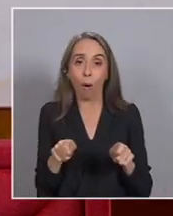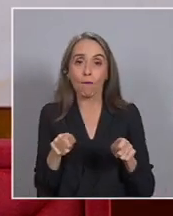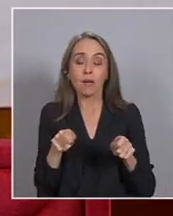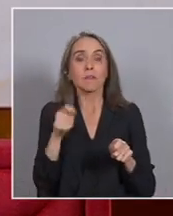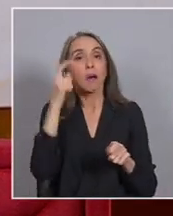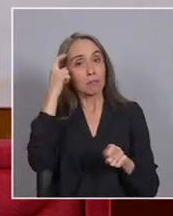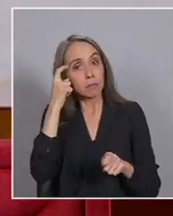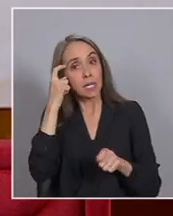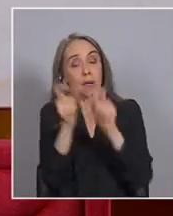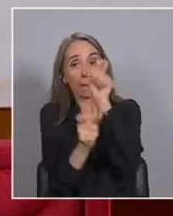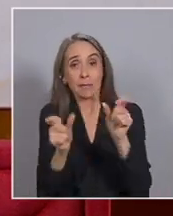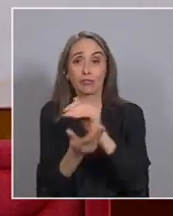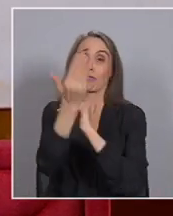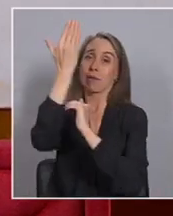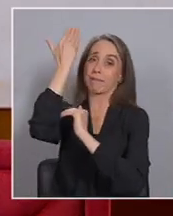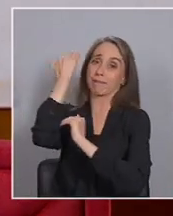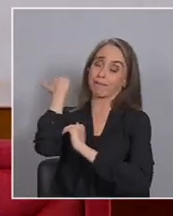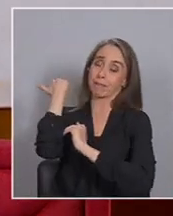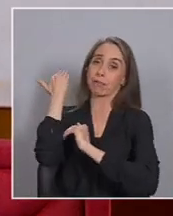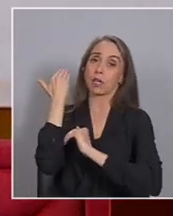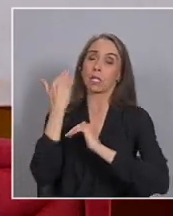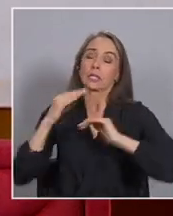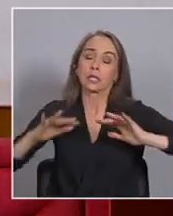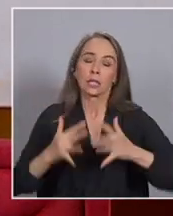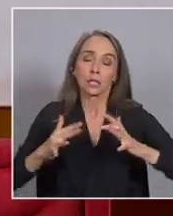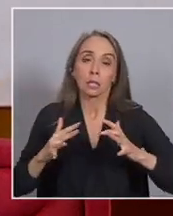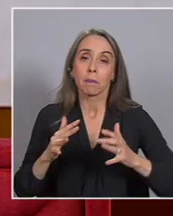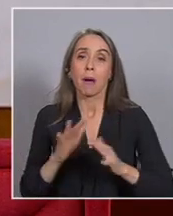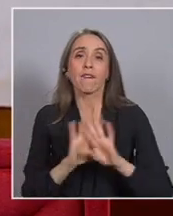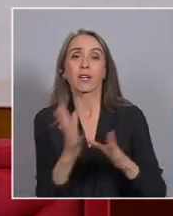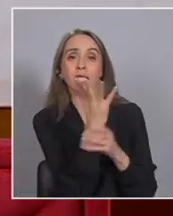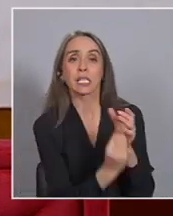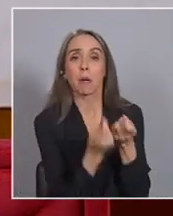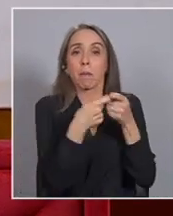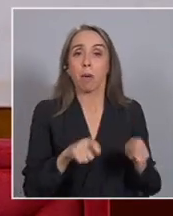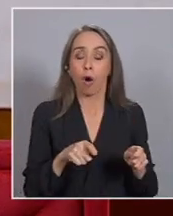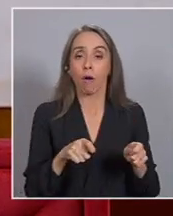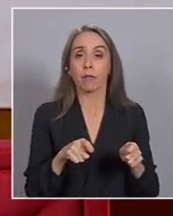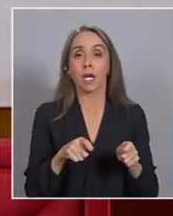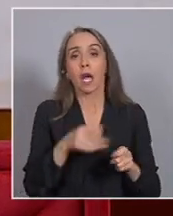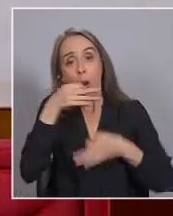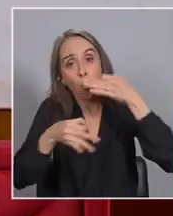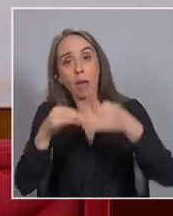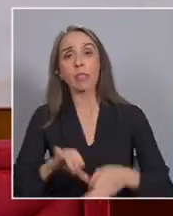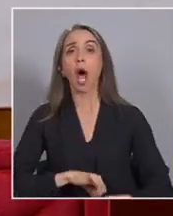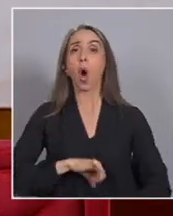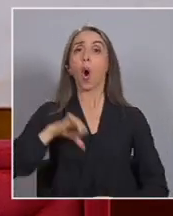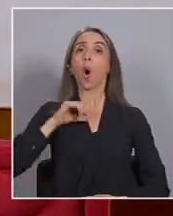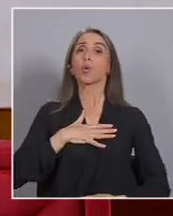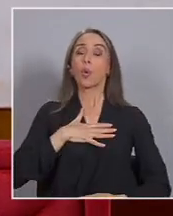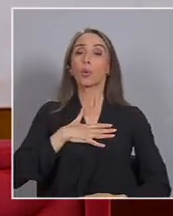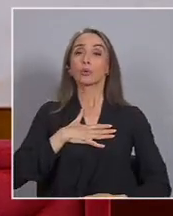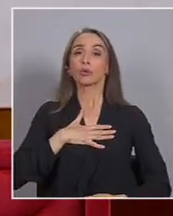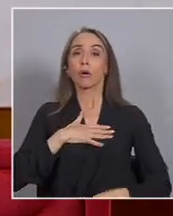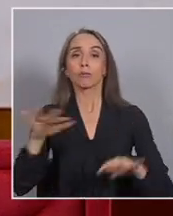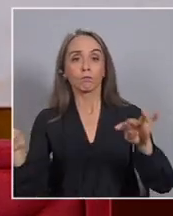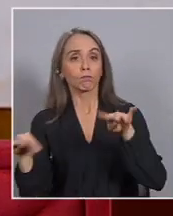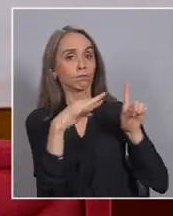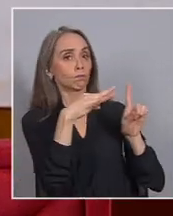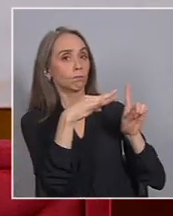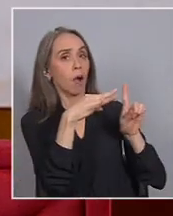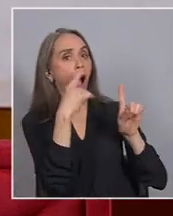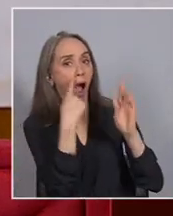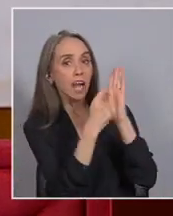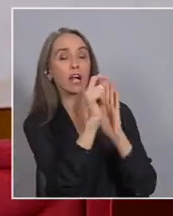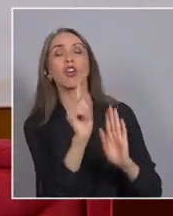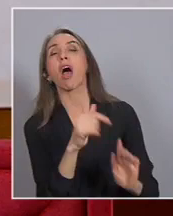esfuerzos que tuvieron que hacer por superarla y el orgullo que ese esfuerzo les provoca, que debe ser reconocido y